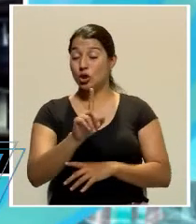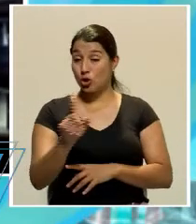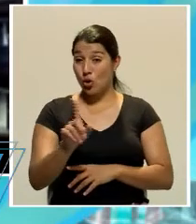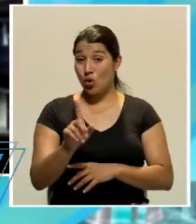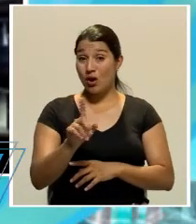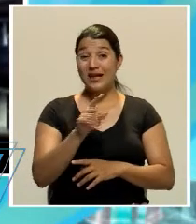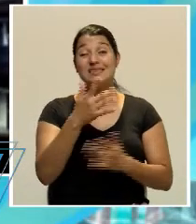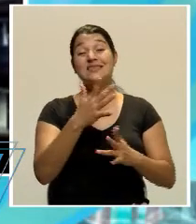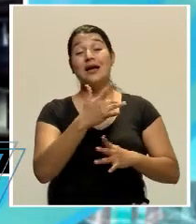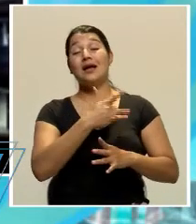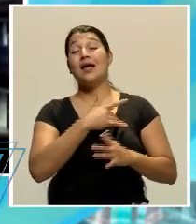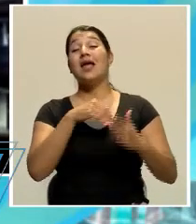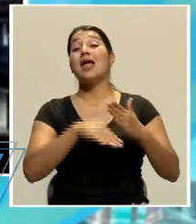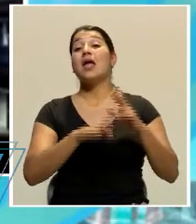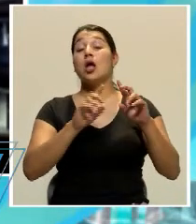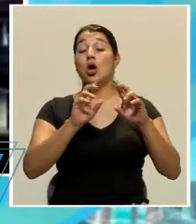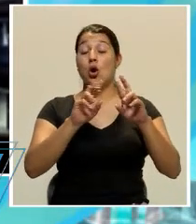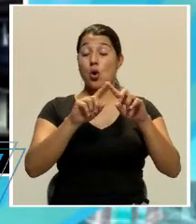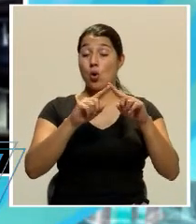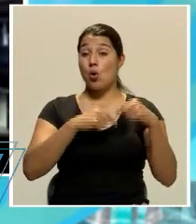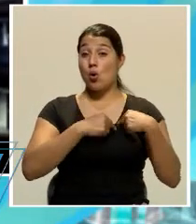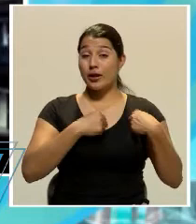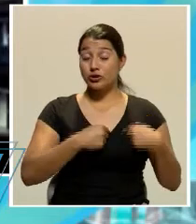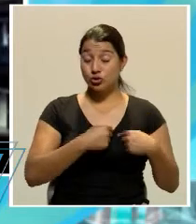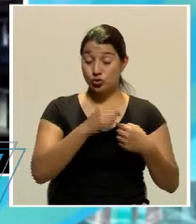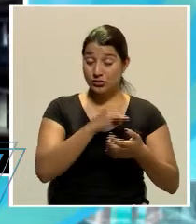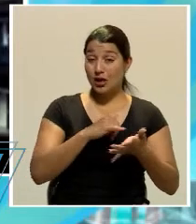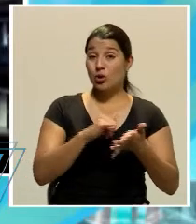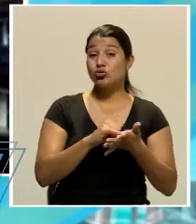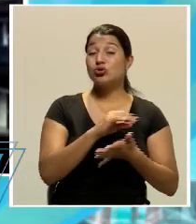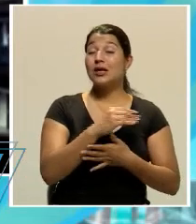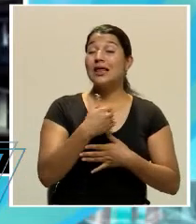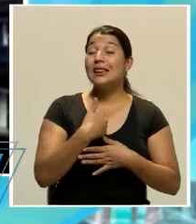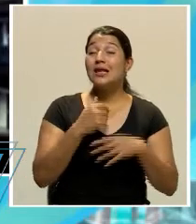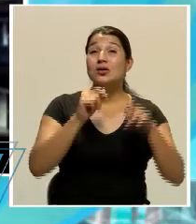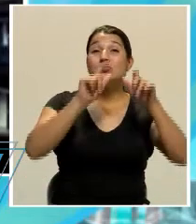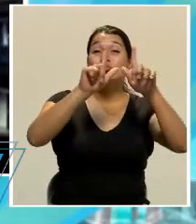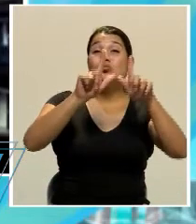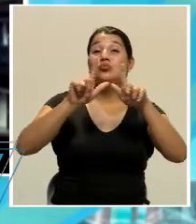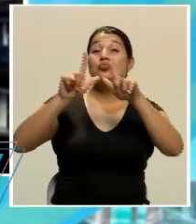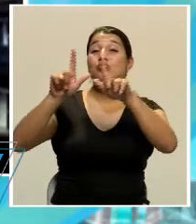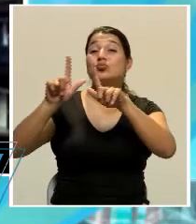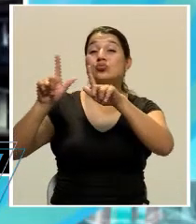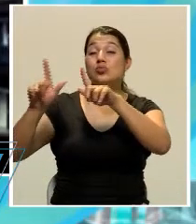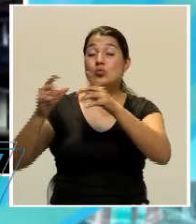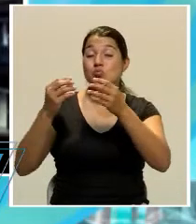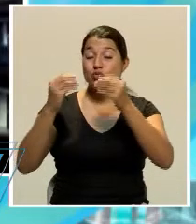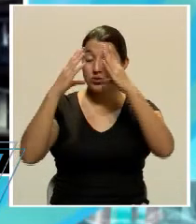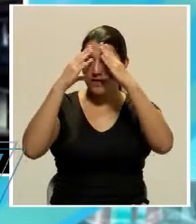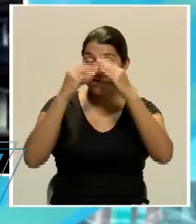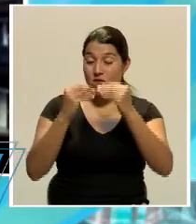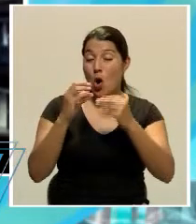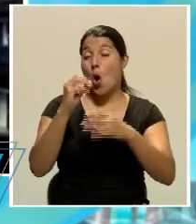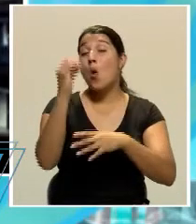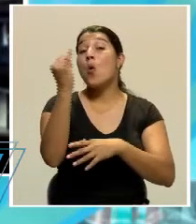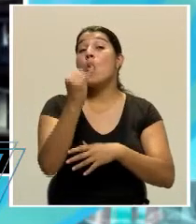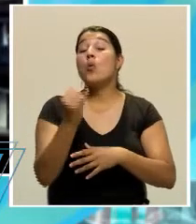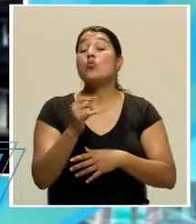en el corazón de San José y que tiene colecciones arqueológicas, históricas y